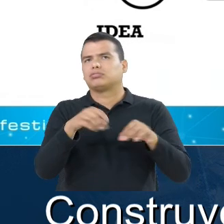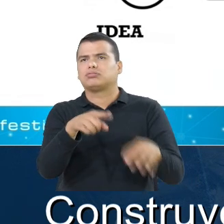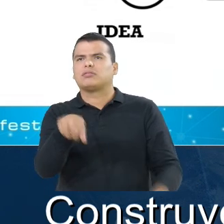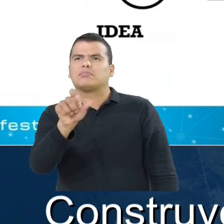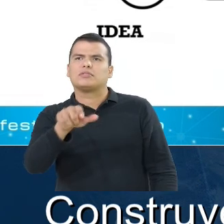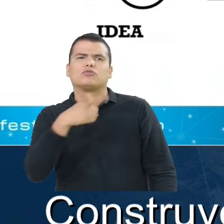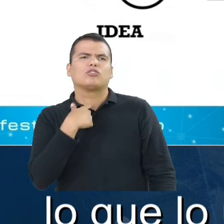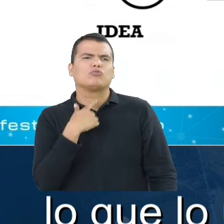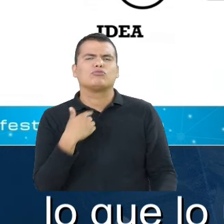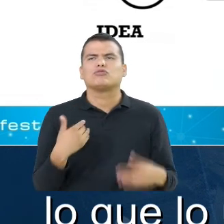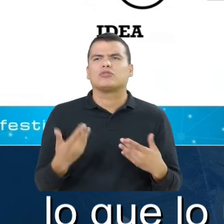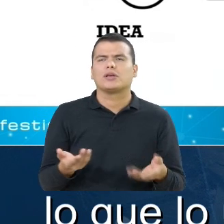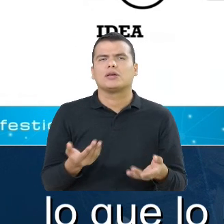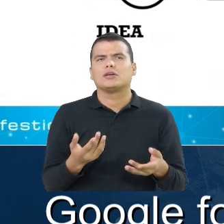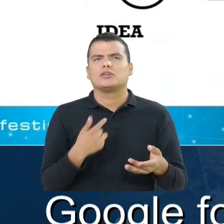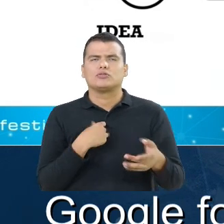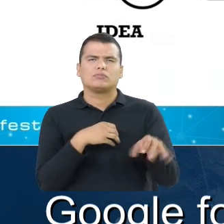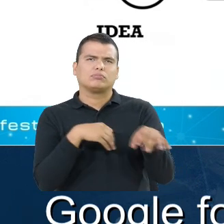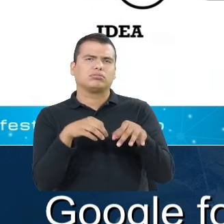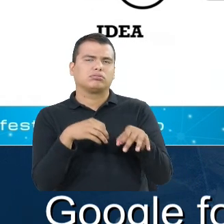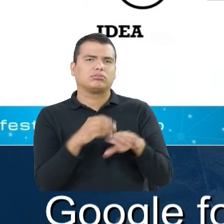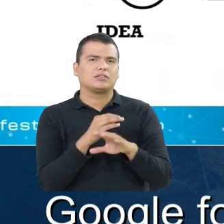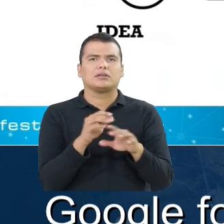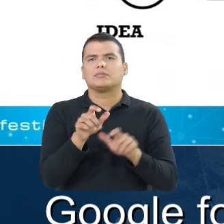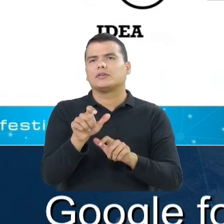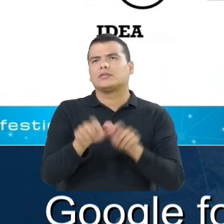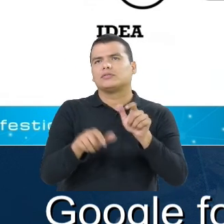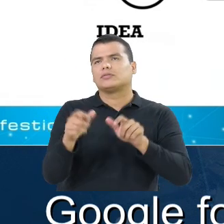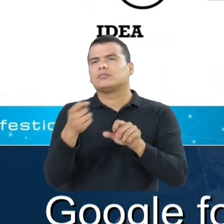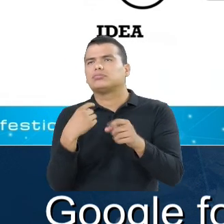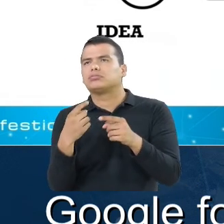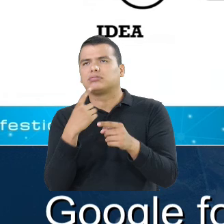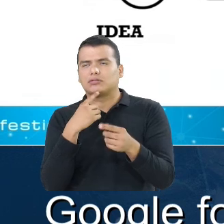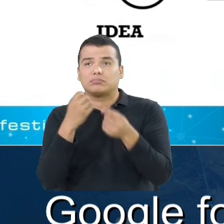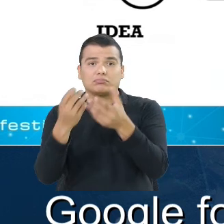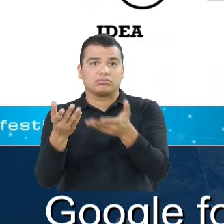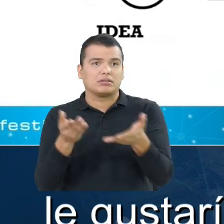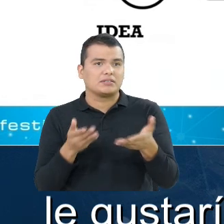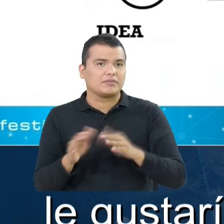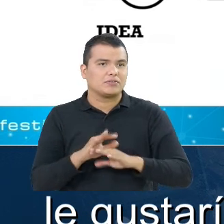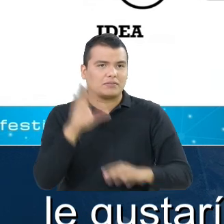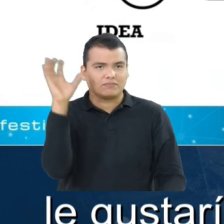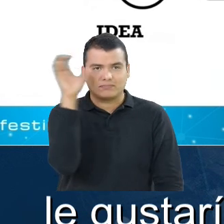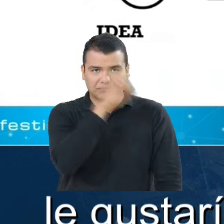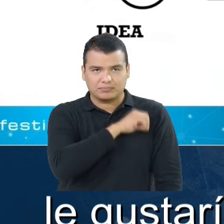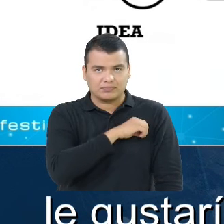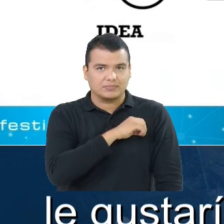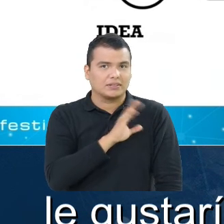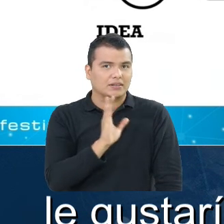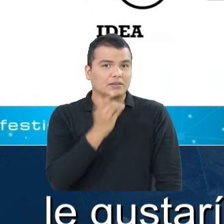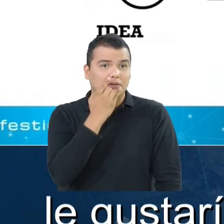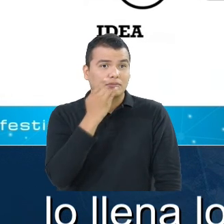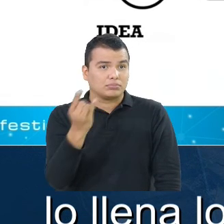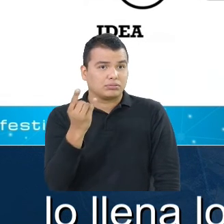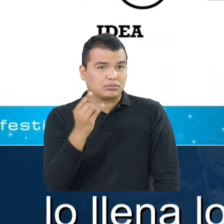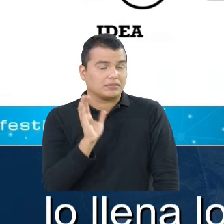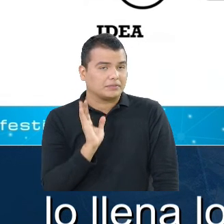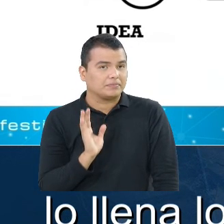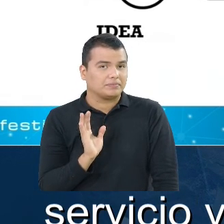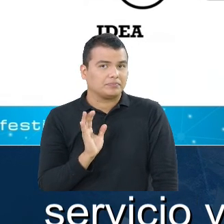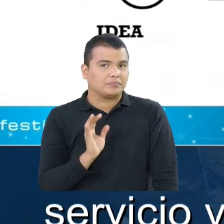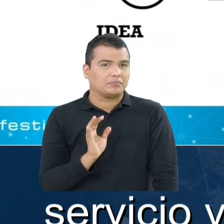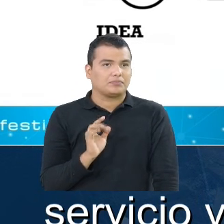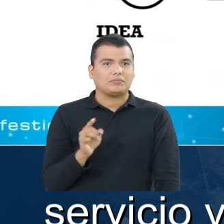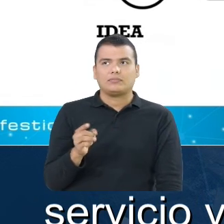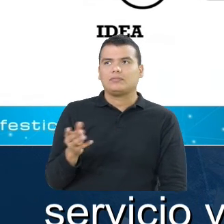qué le gustaría de consultoría, y si la gente lo llena, lo llamo y le presto mi servicio y se nota que hay un interés por eso que yo quiero ofrecer. El dónde